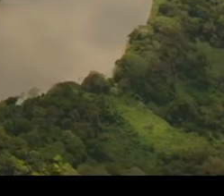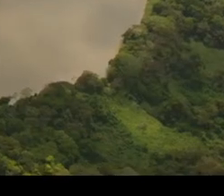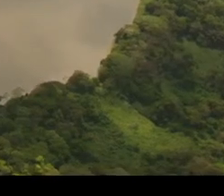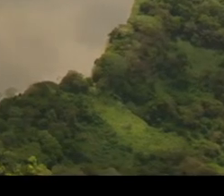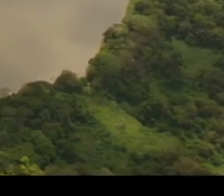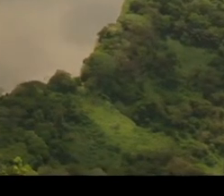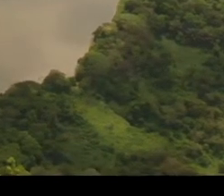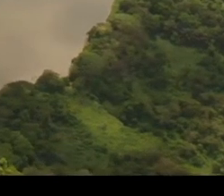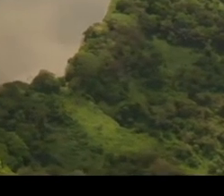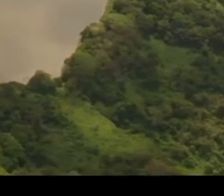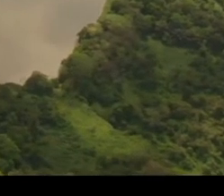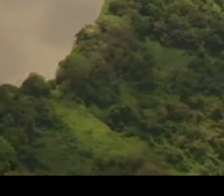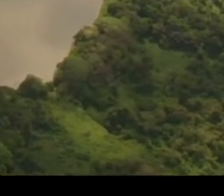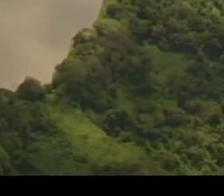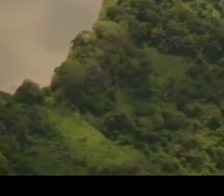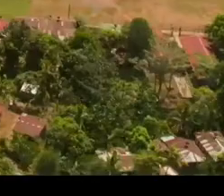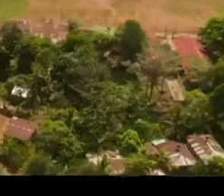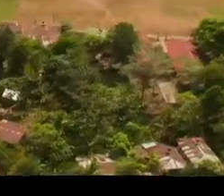o no